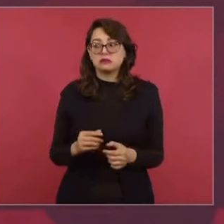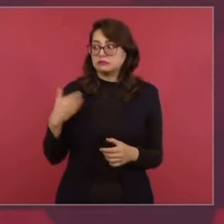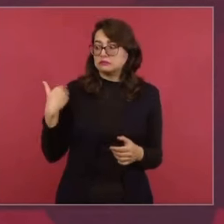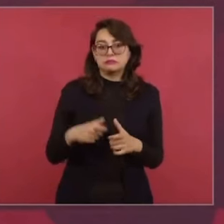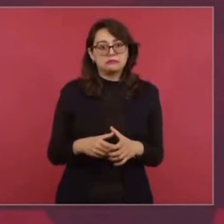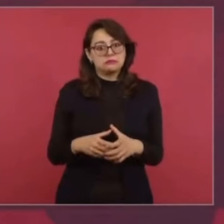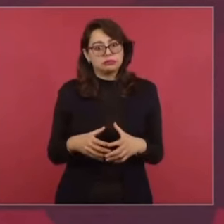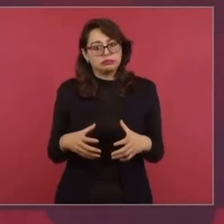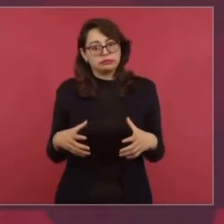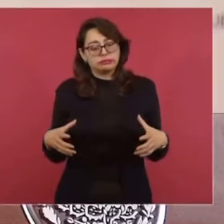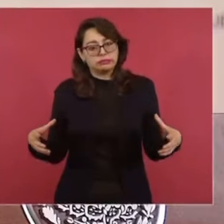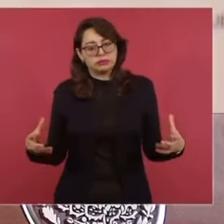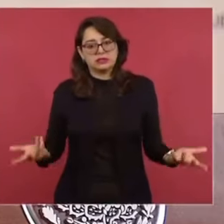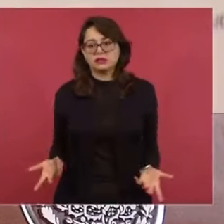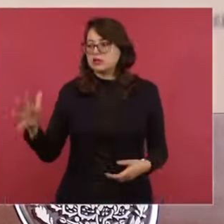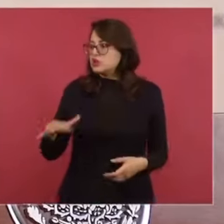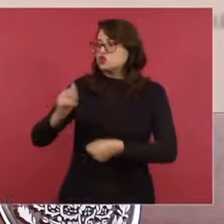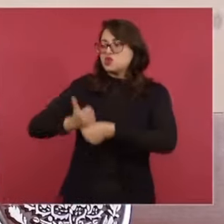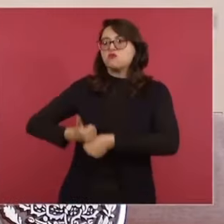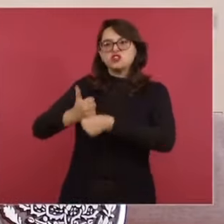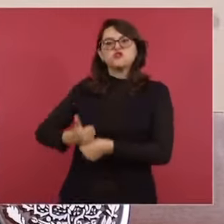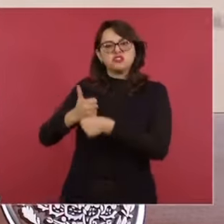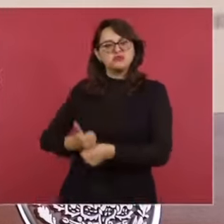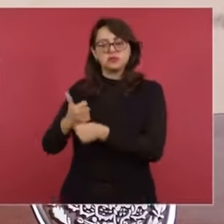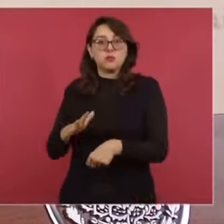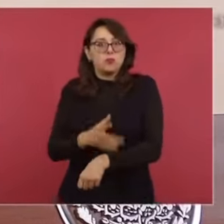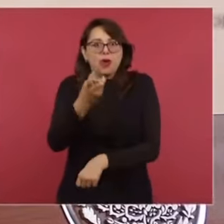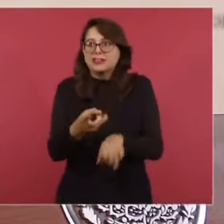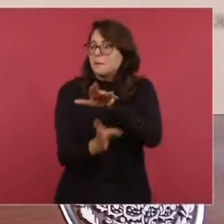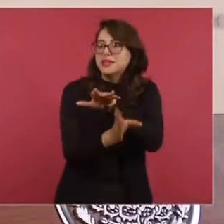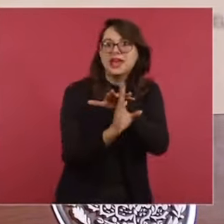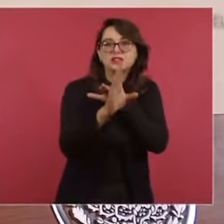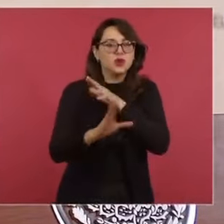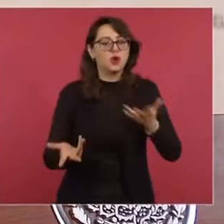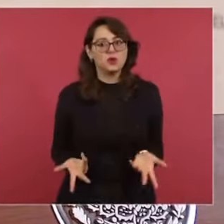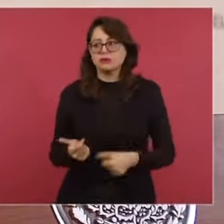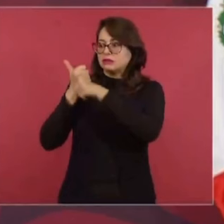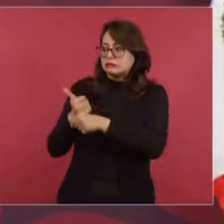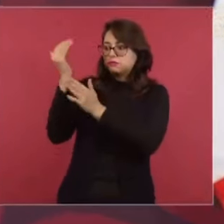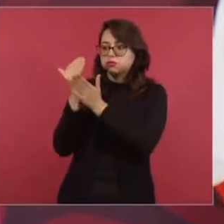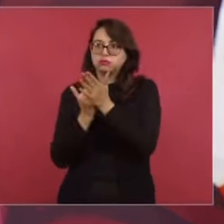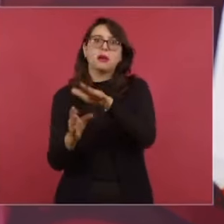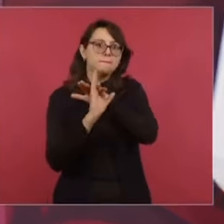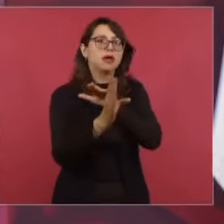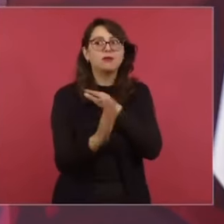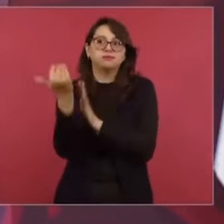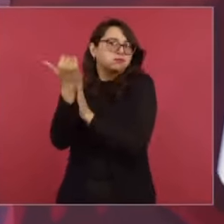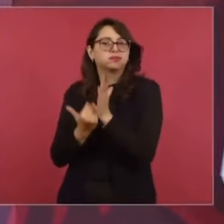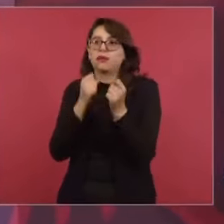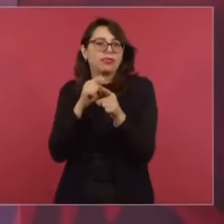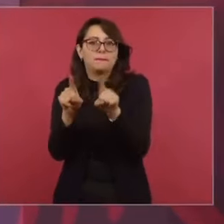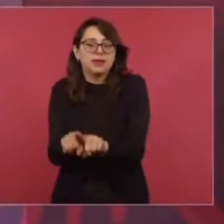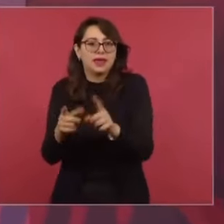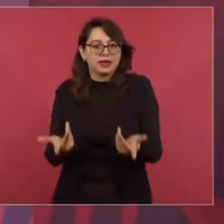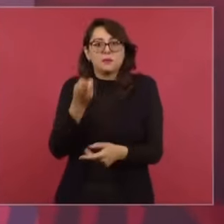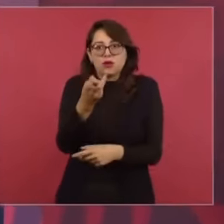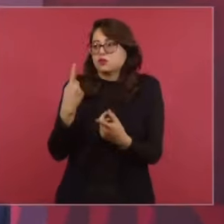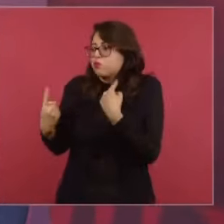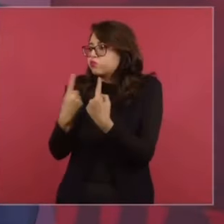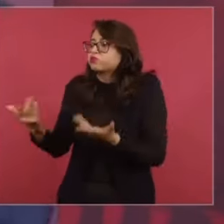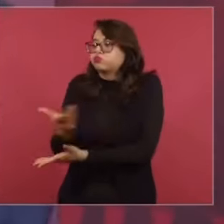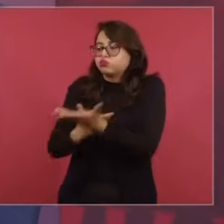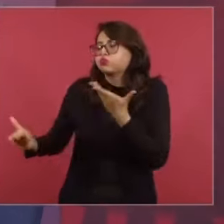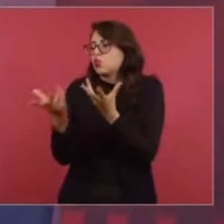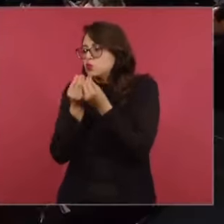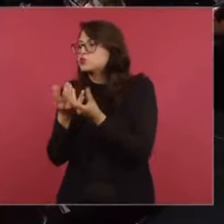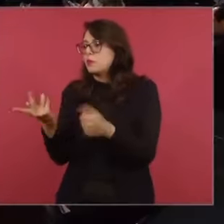migratorio. Entonces, nos reunimos con los países que tienen que ver con este fenómeno migratorio, que es donde están saliendo más migrantes,